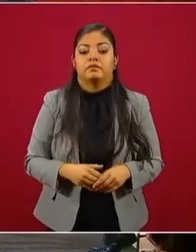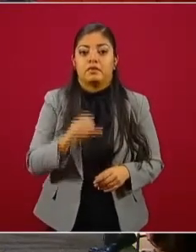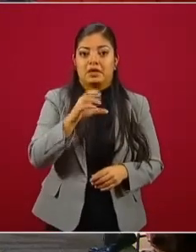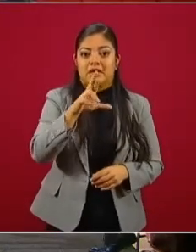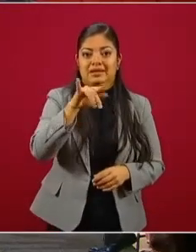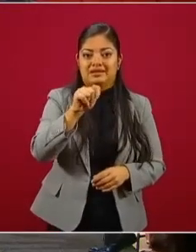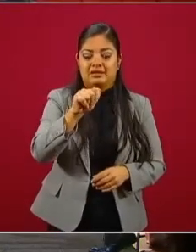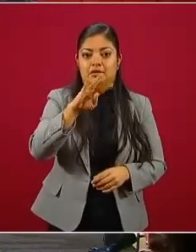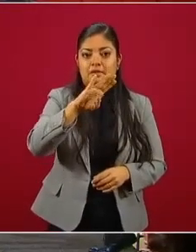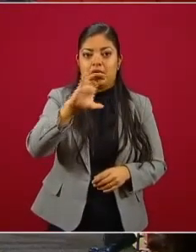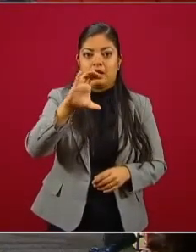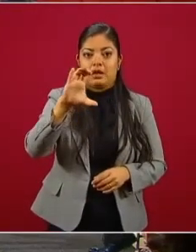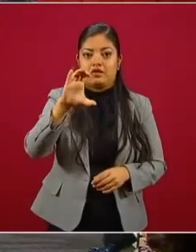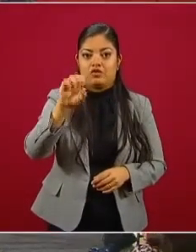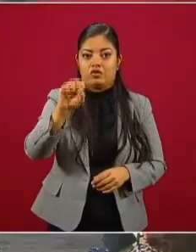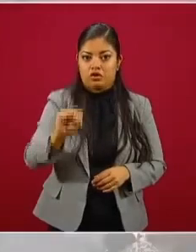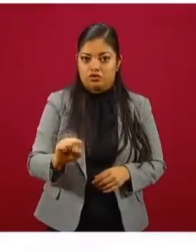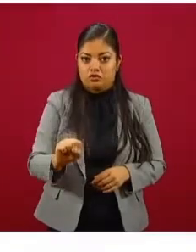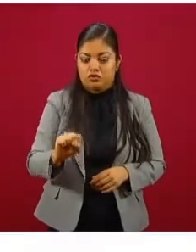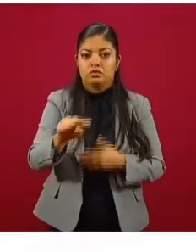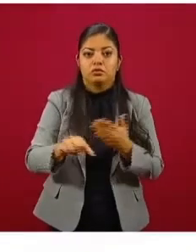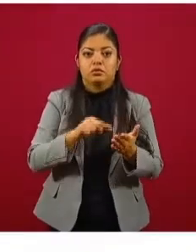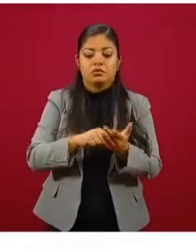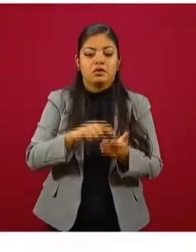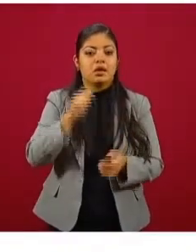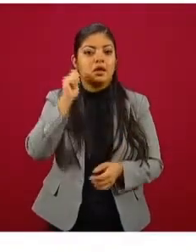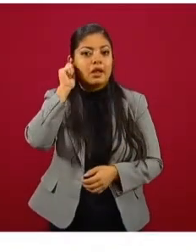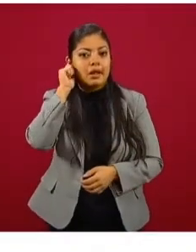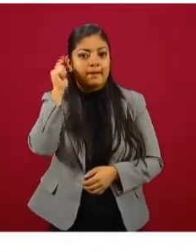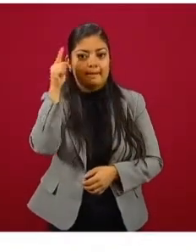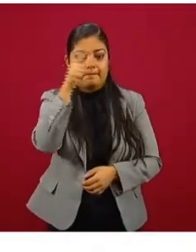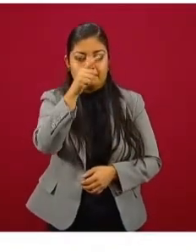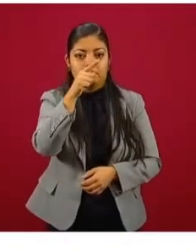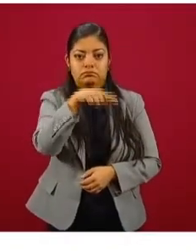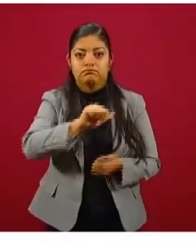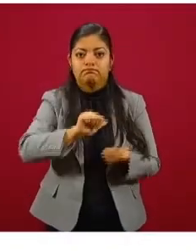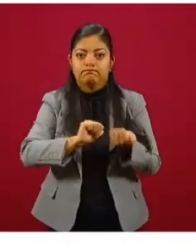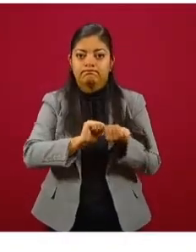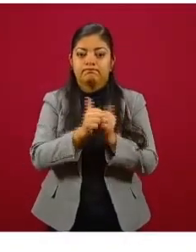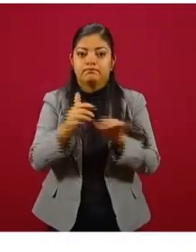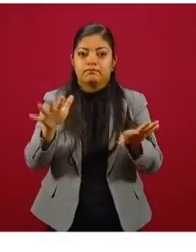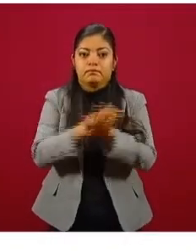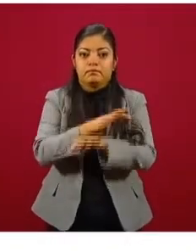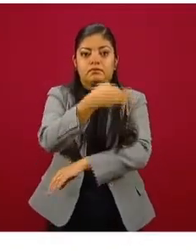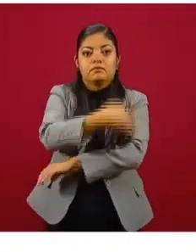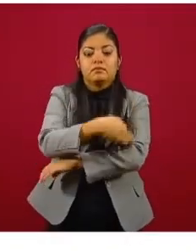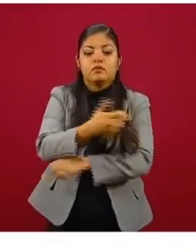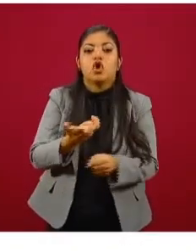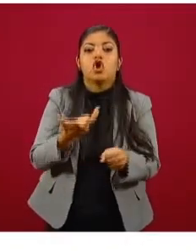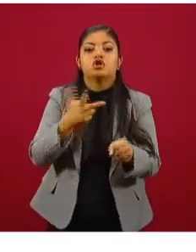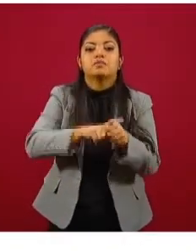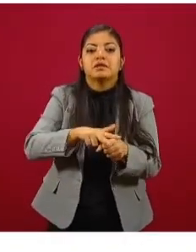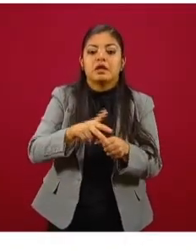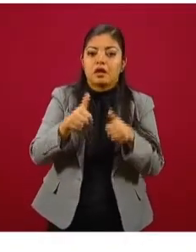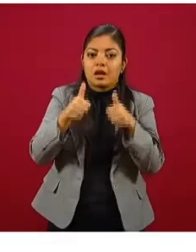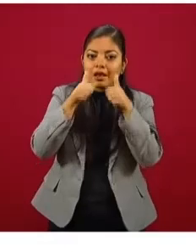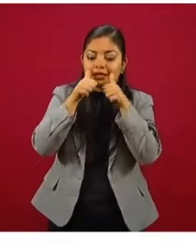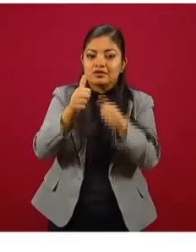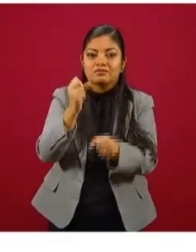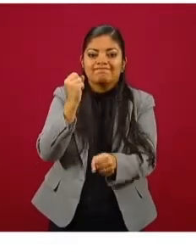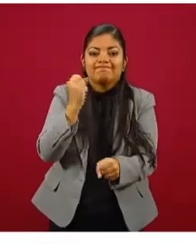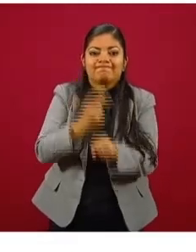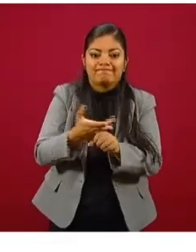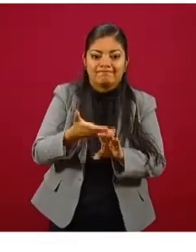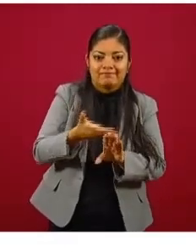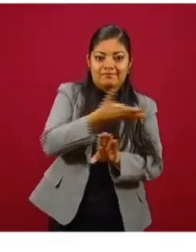crit baja california sur ubicado en la paz se reconvierte temporalmente en un hospital de atención temprana para